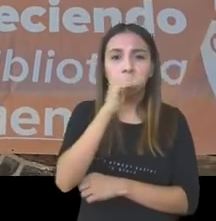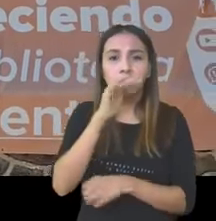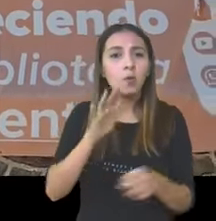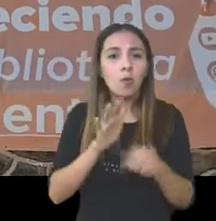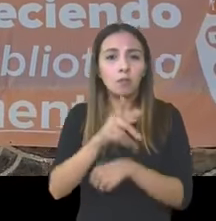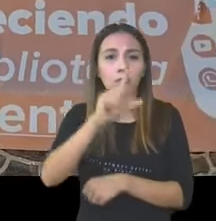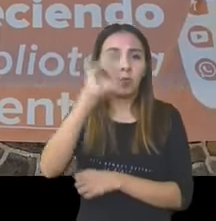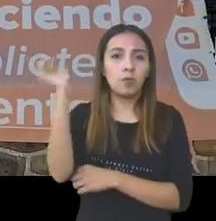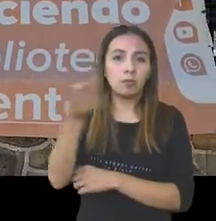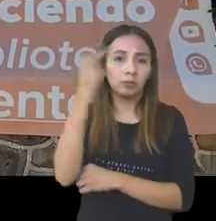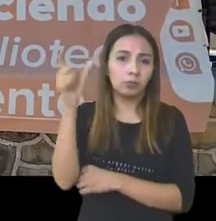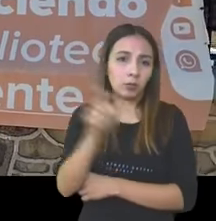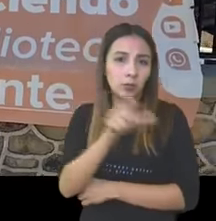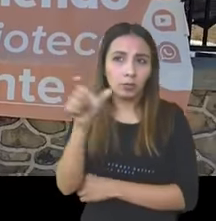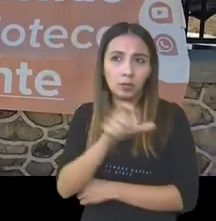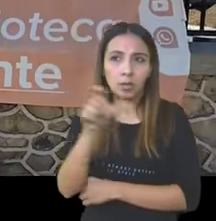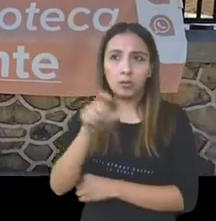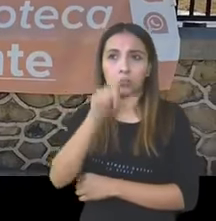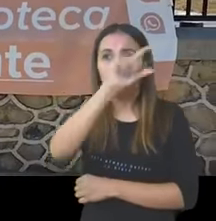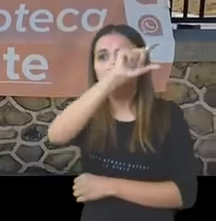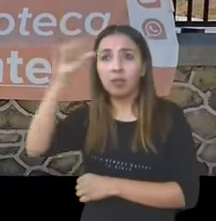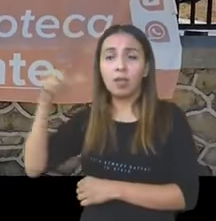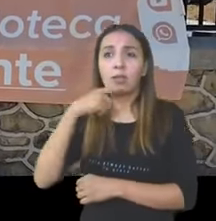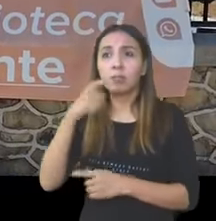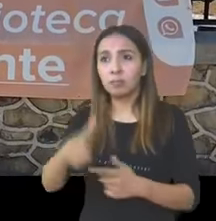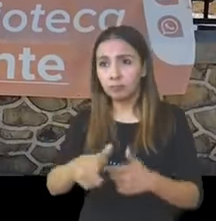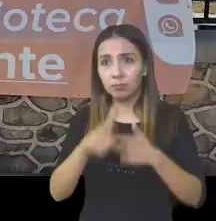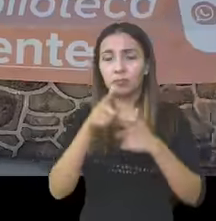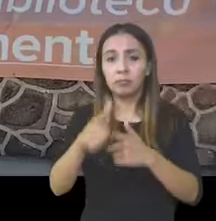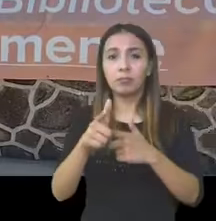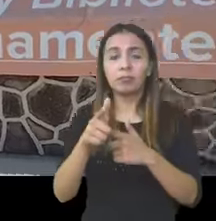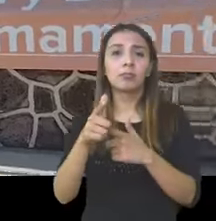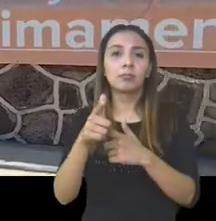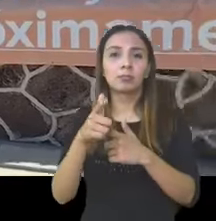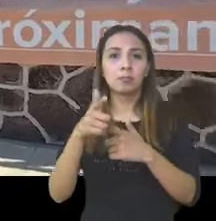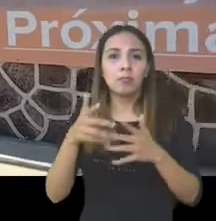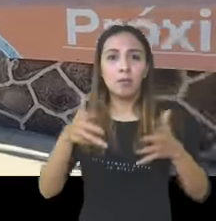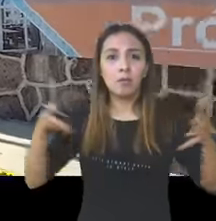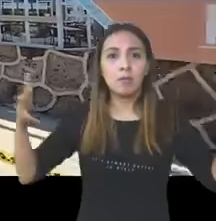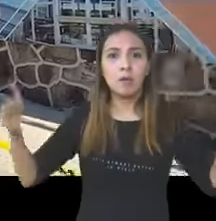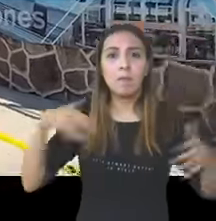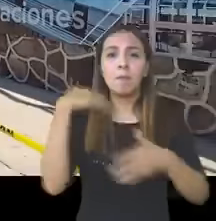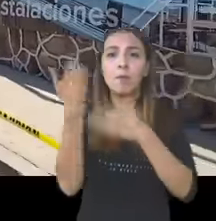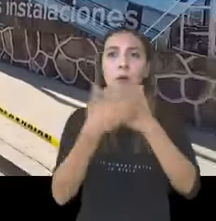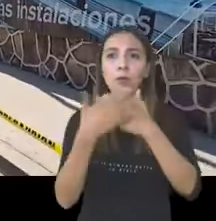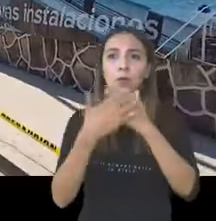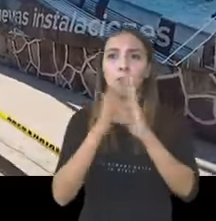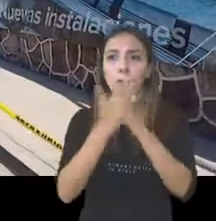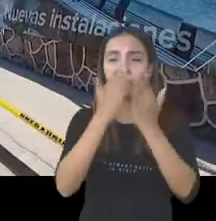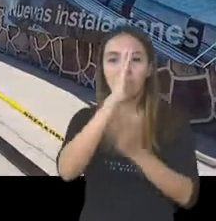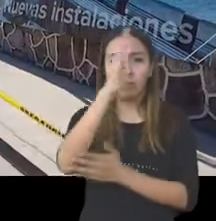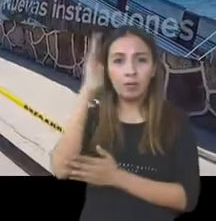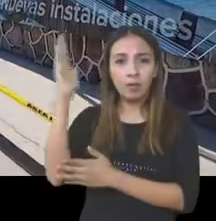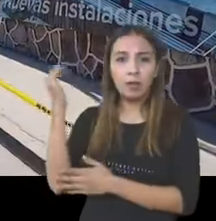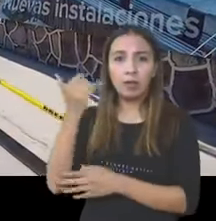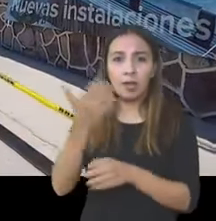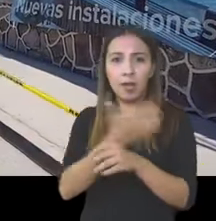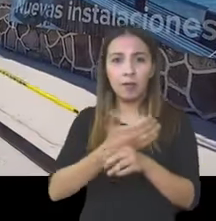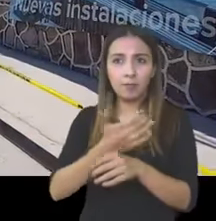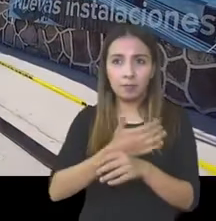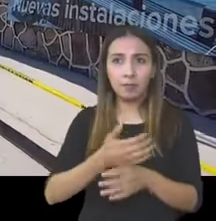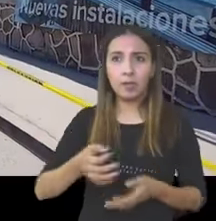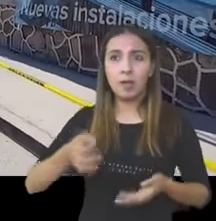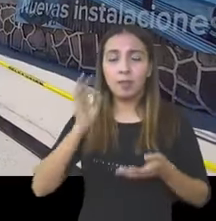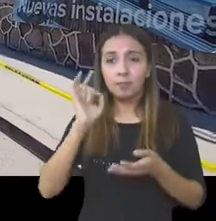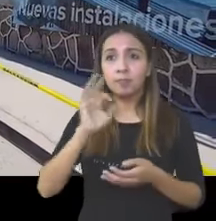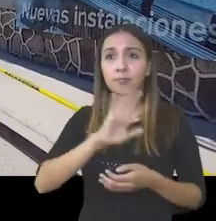Xochicalco. Dice, seguimos creciendo, cafetería y biblioteca próximamente. Y no nomás eso, también se adueñaron ya de esta